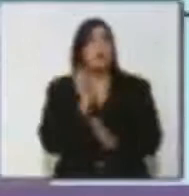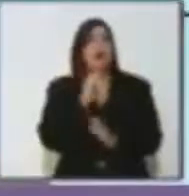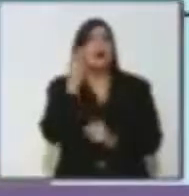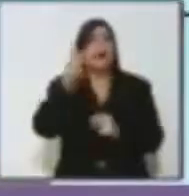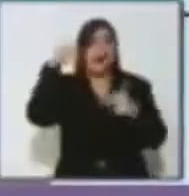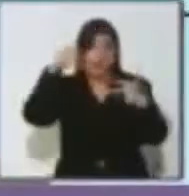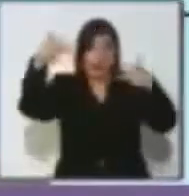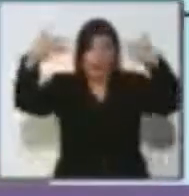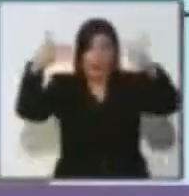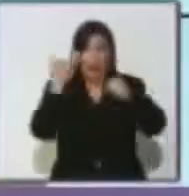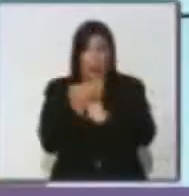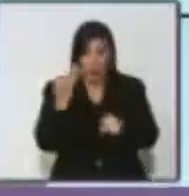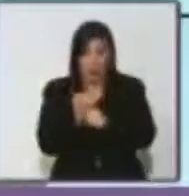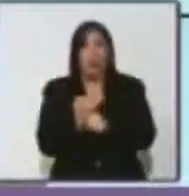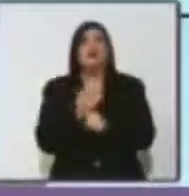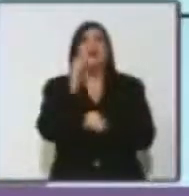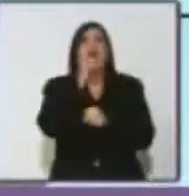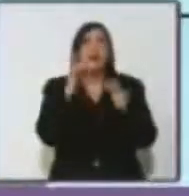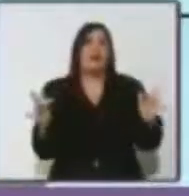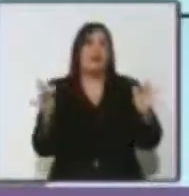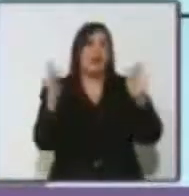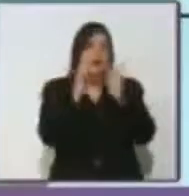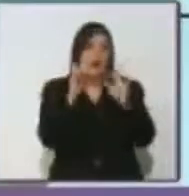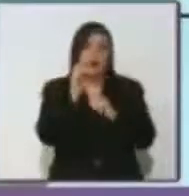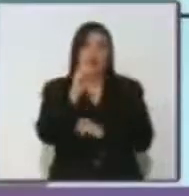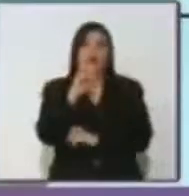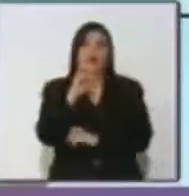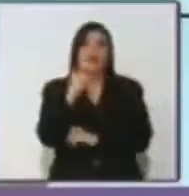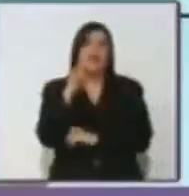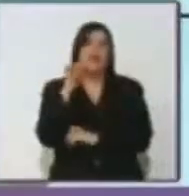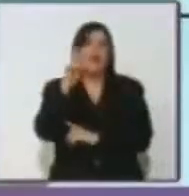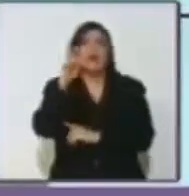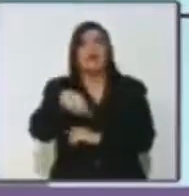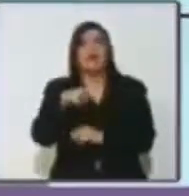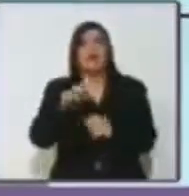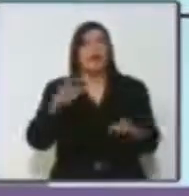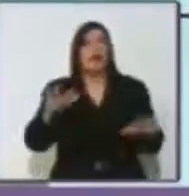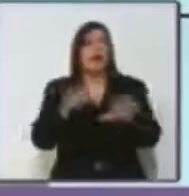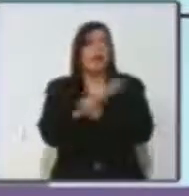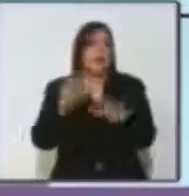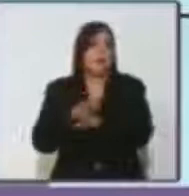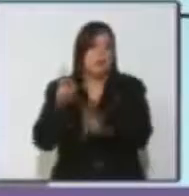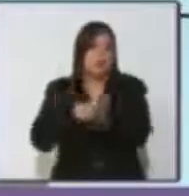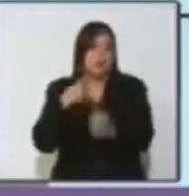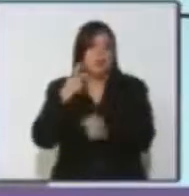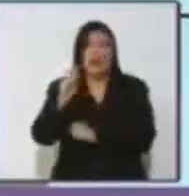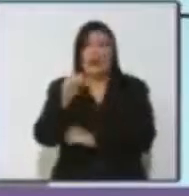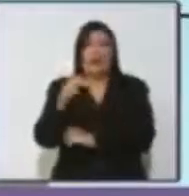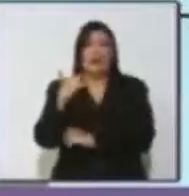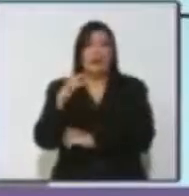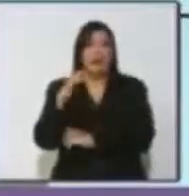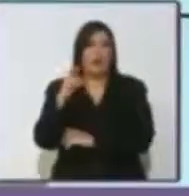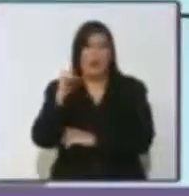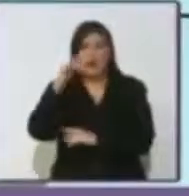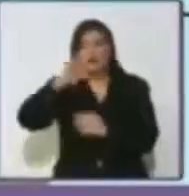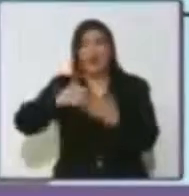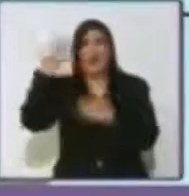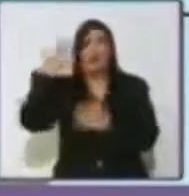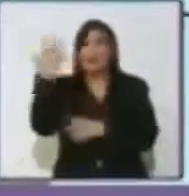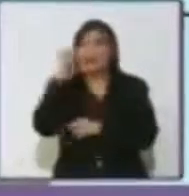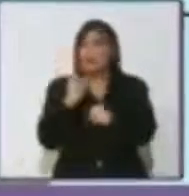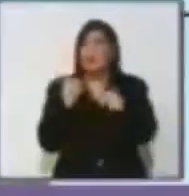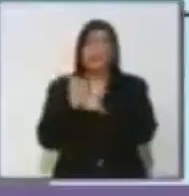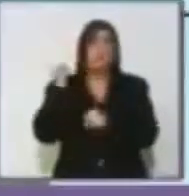las cámaras que existen actualmente tengan conexión digital y no analógica. Es decir, una conexión de hace como